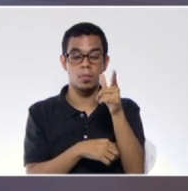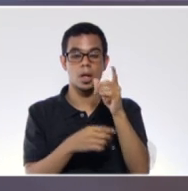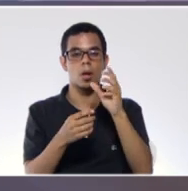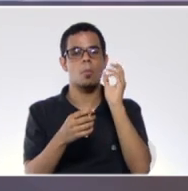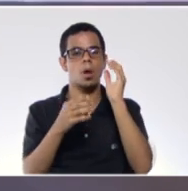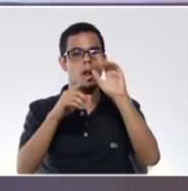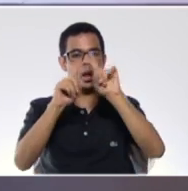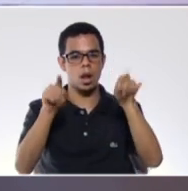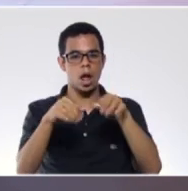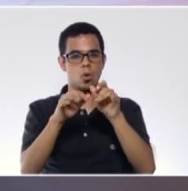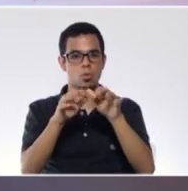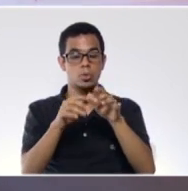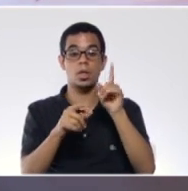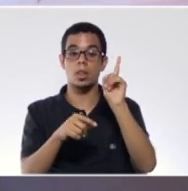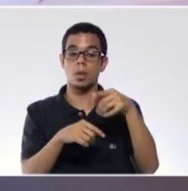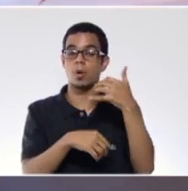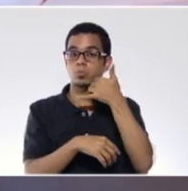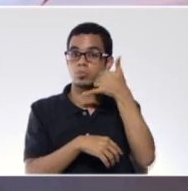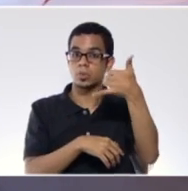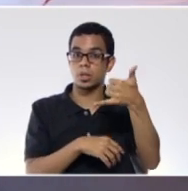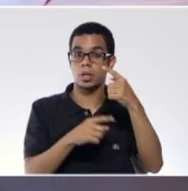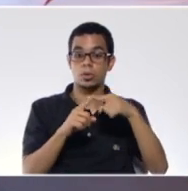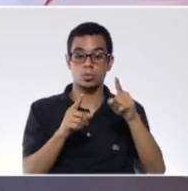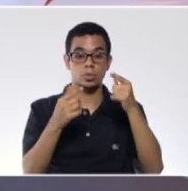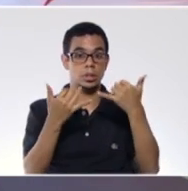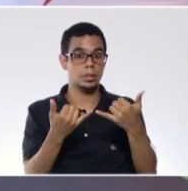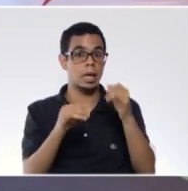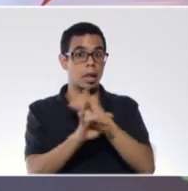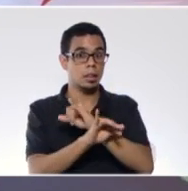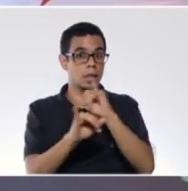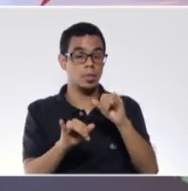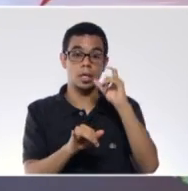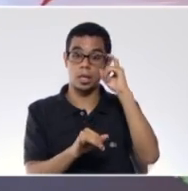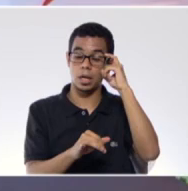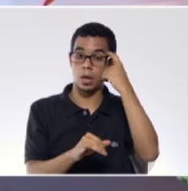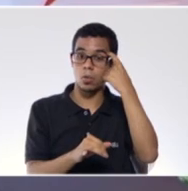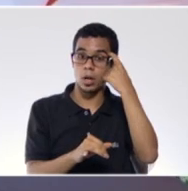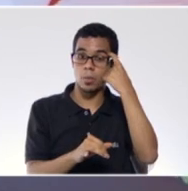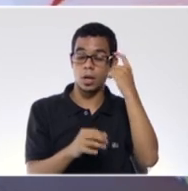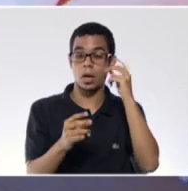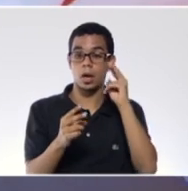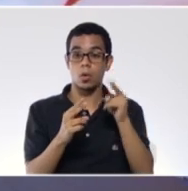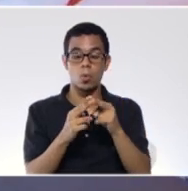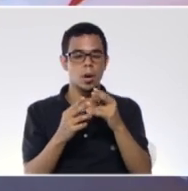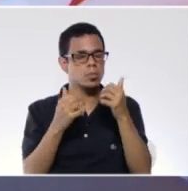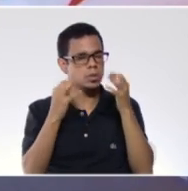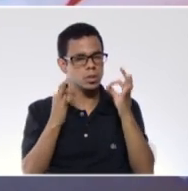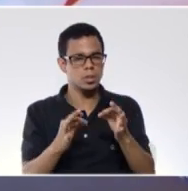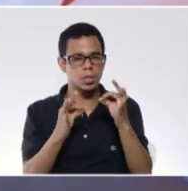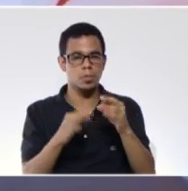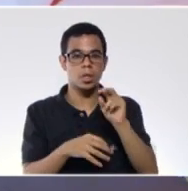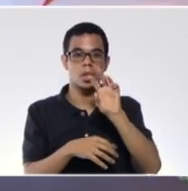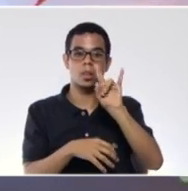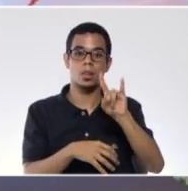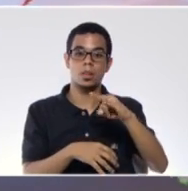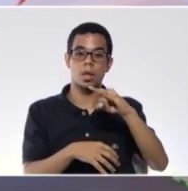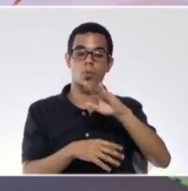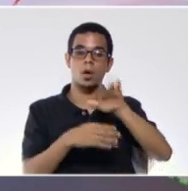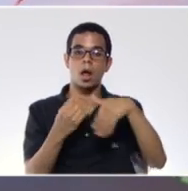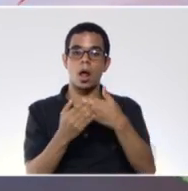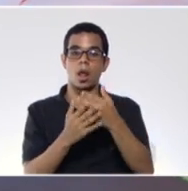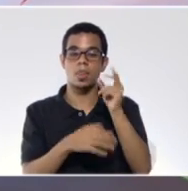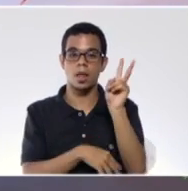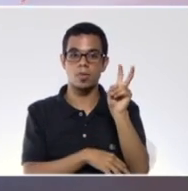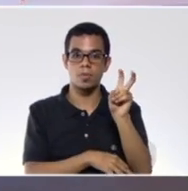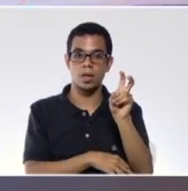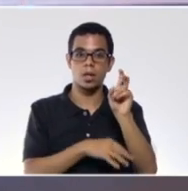computadora como en teléfono móvil. Ya nosotros nos despedimos, pero antes tengo que recordarles que nos encontraremos siempre de lunes a viernes, de